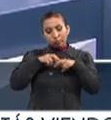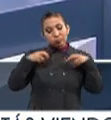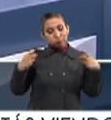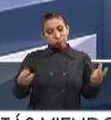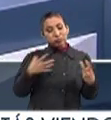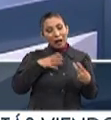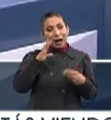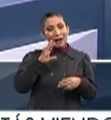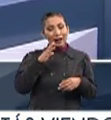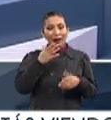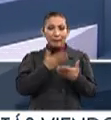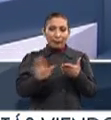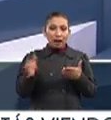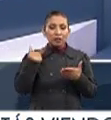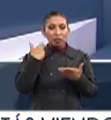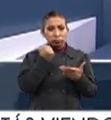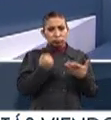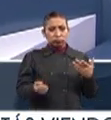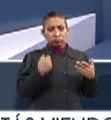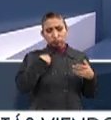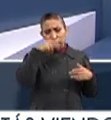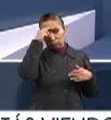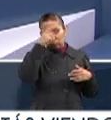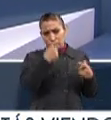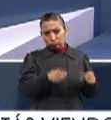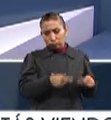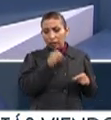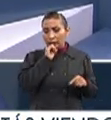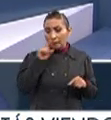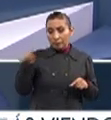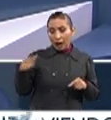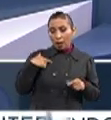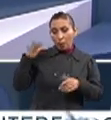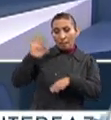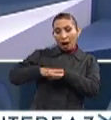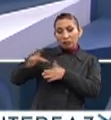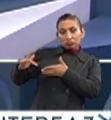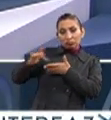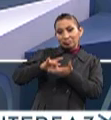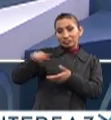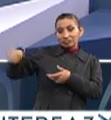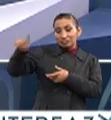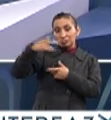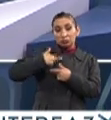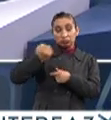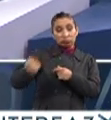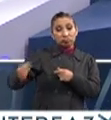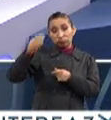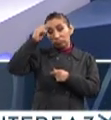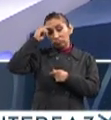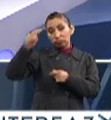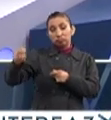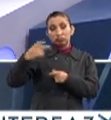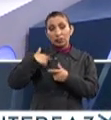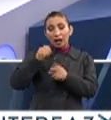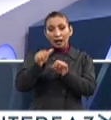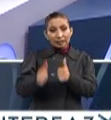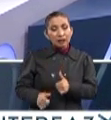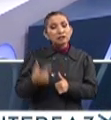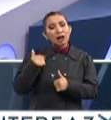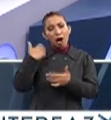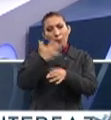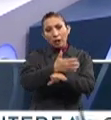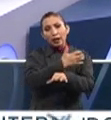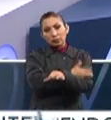es además de del talento que tienes tú, pues obviamente reforzado con todos estos grandes artistas que te